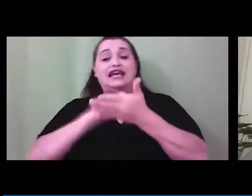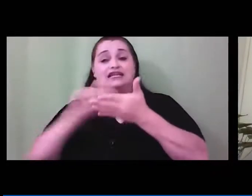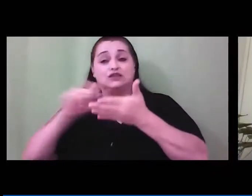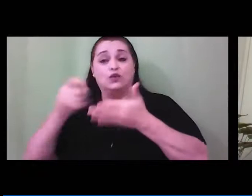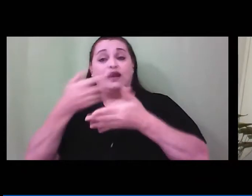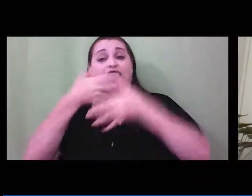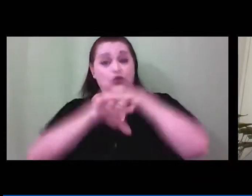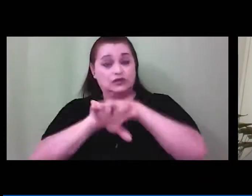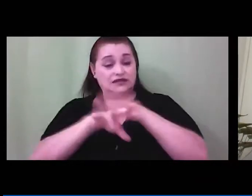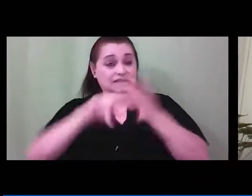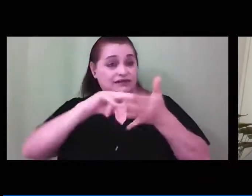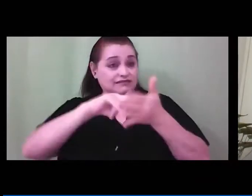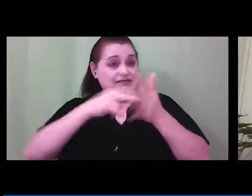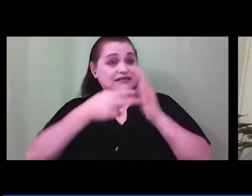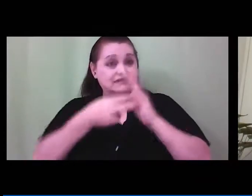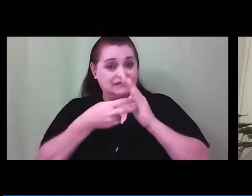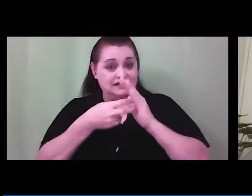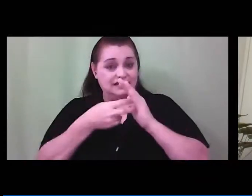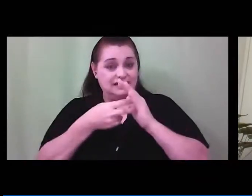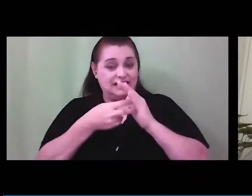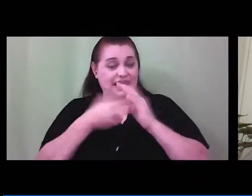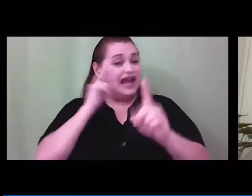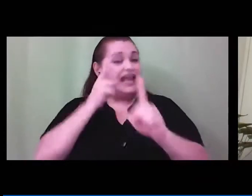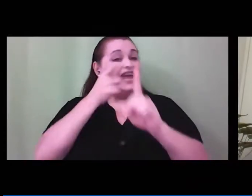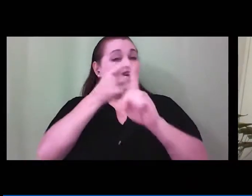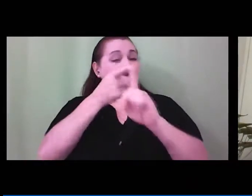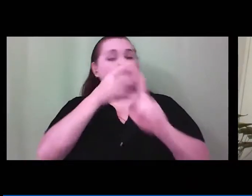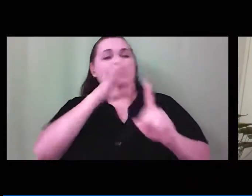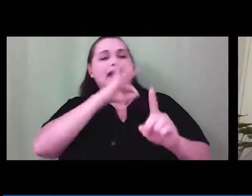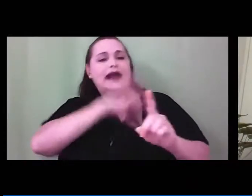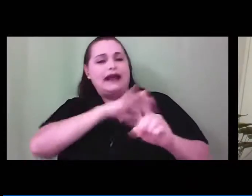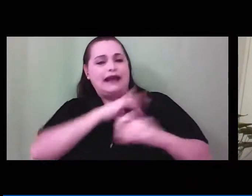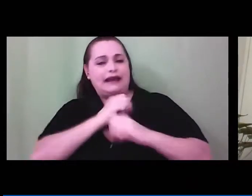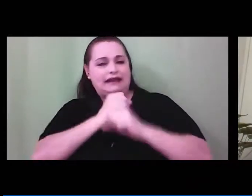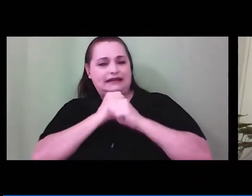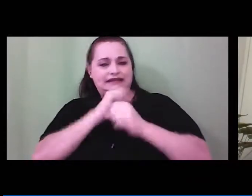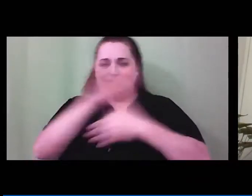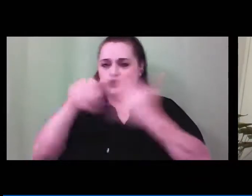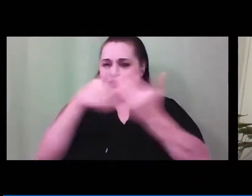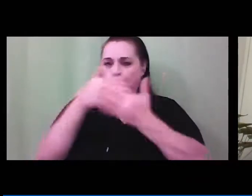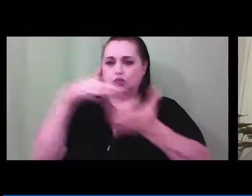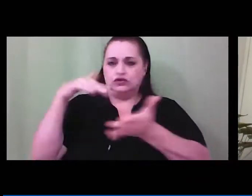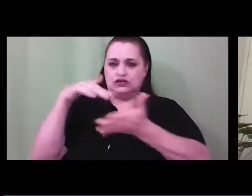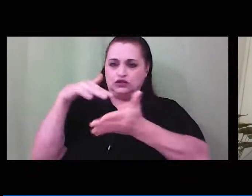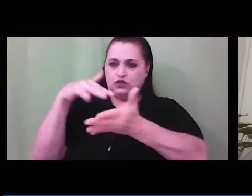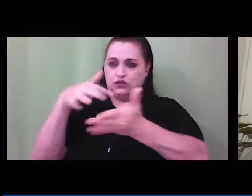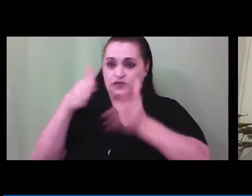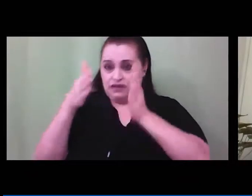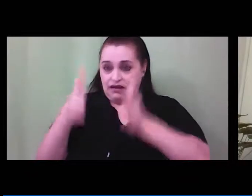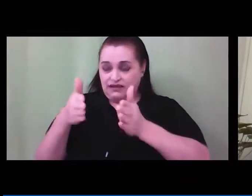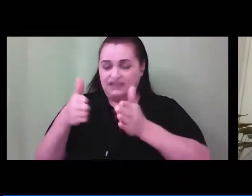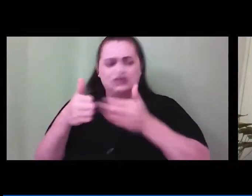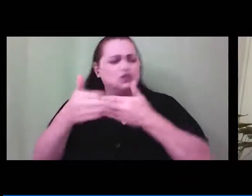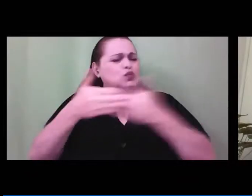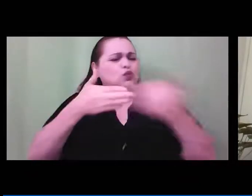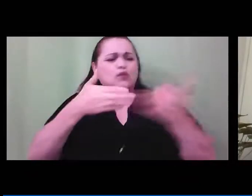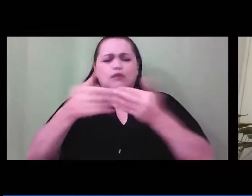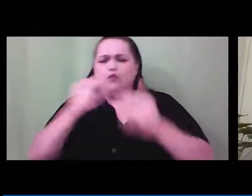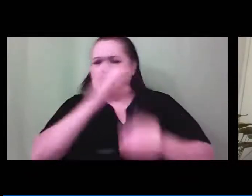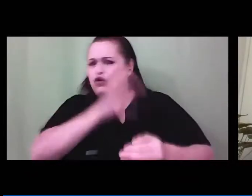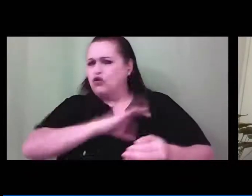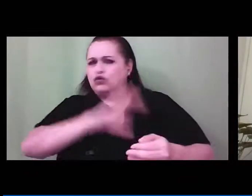por definición, aquella que garantiza a todo el estudiantado, sean cuales sean